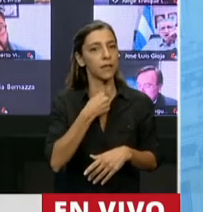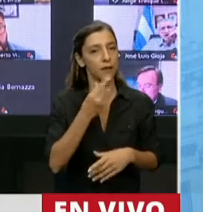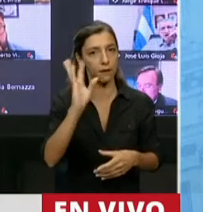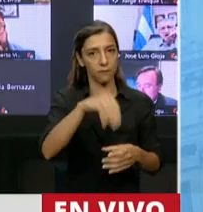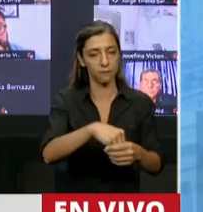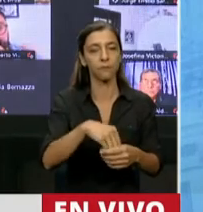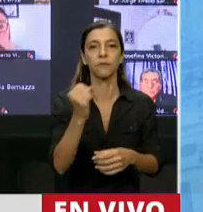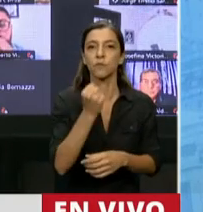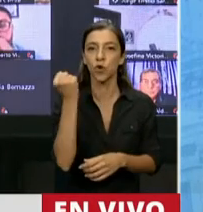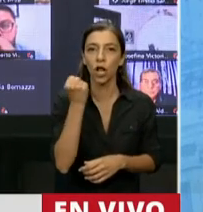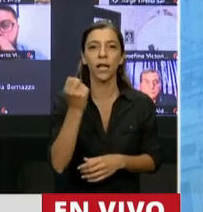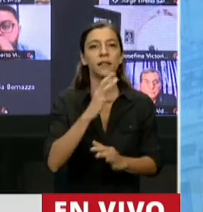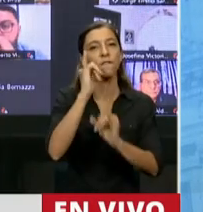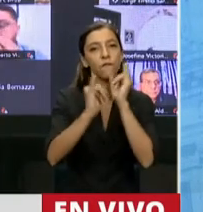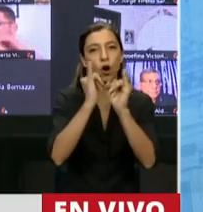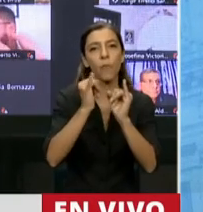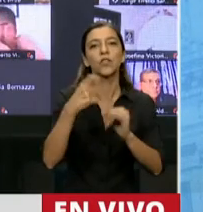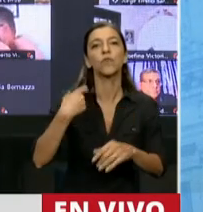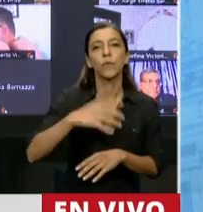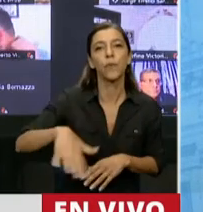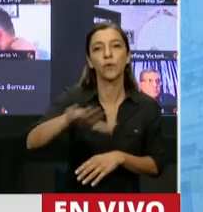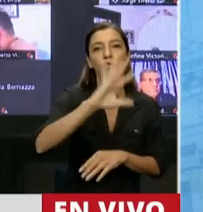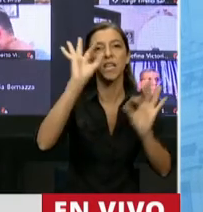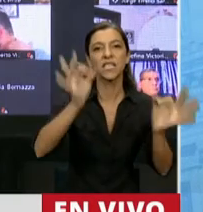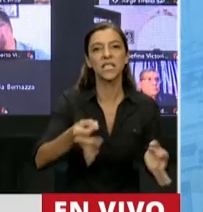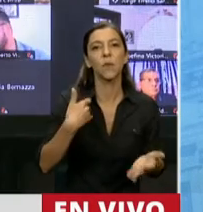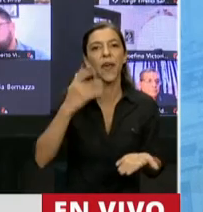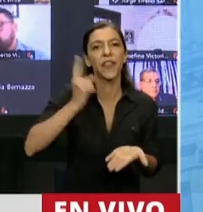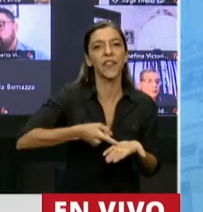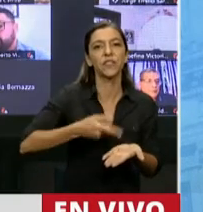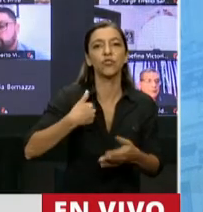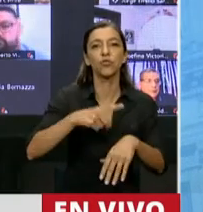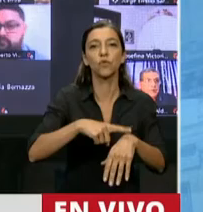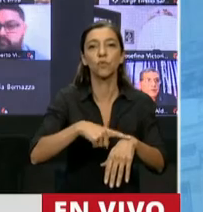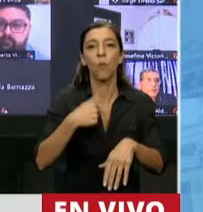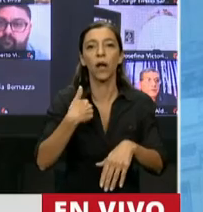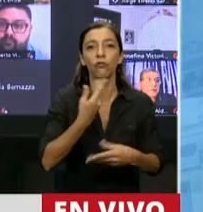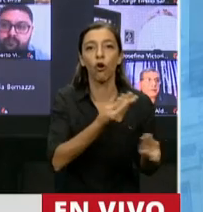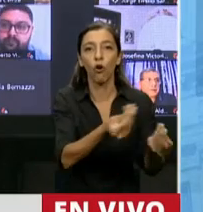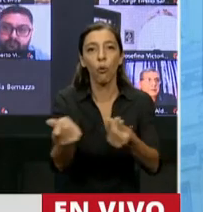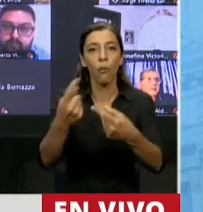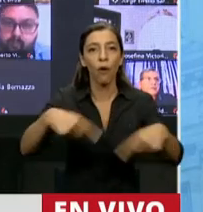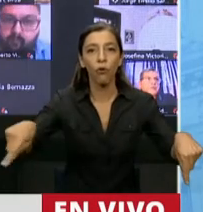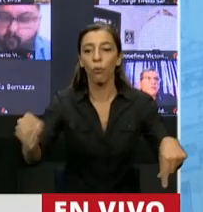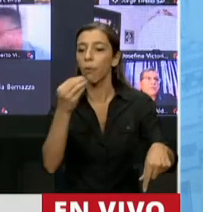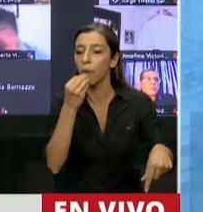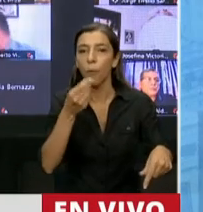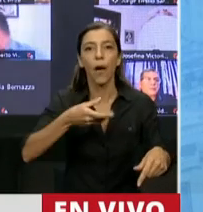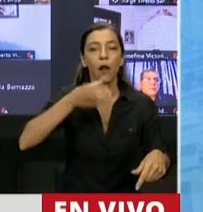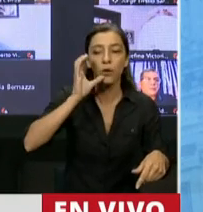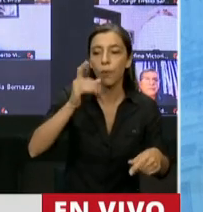accesible y directa es fundamental para tomar las decisiones personales adecuadas para tener una alimentación más